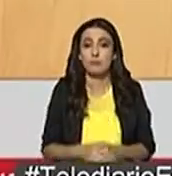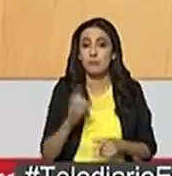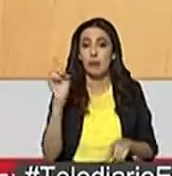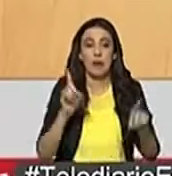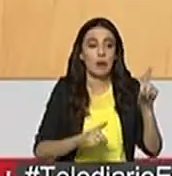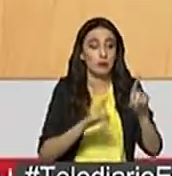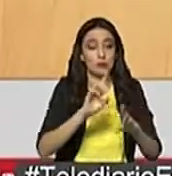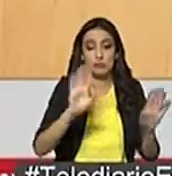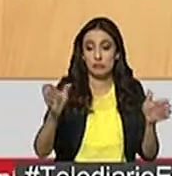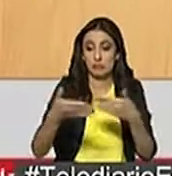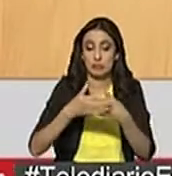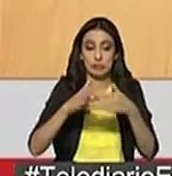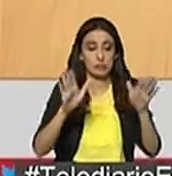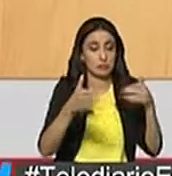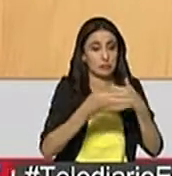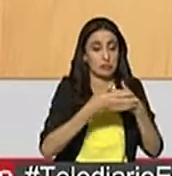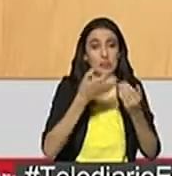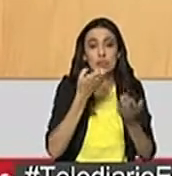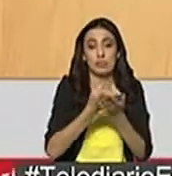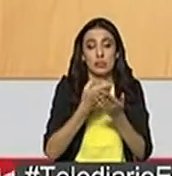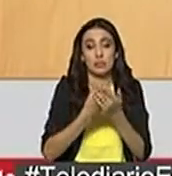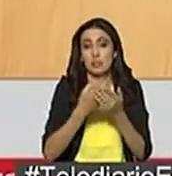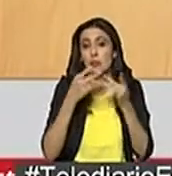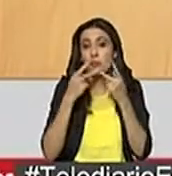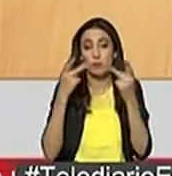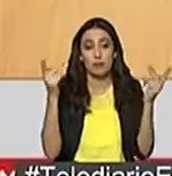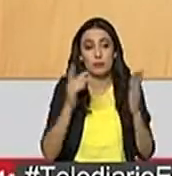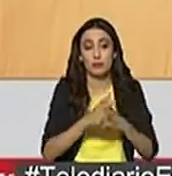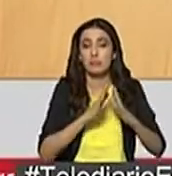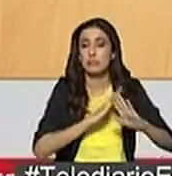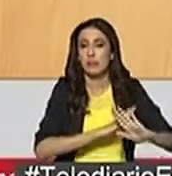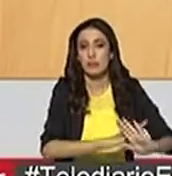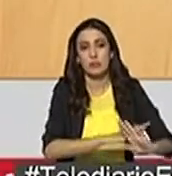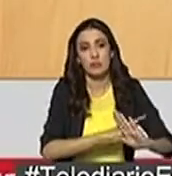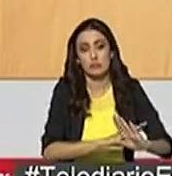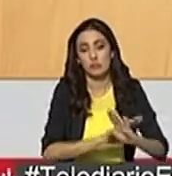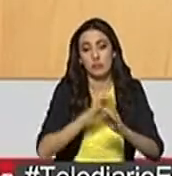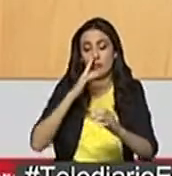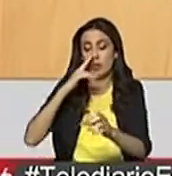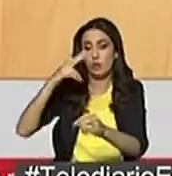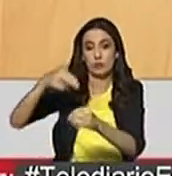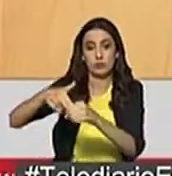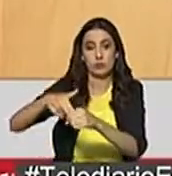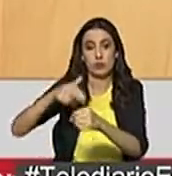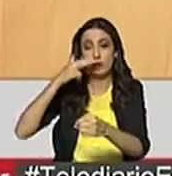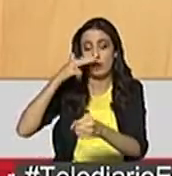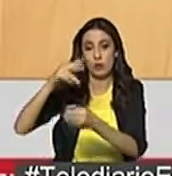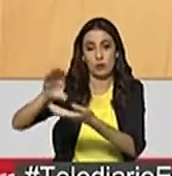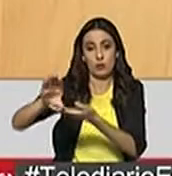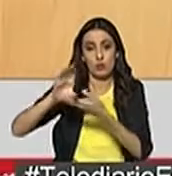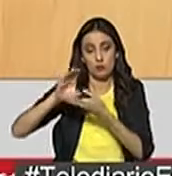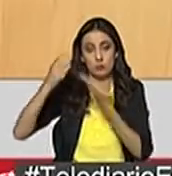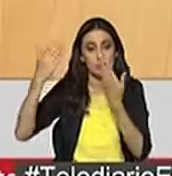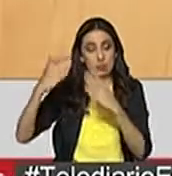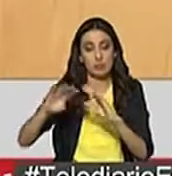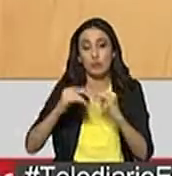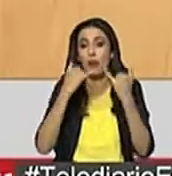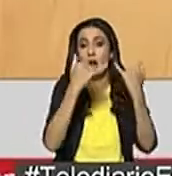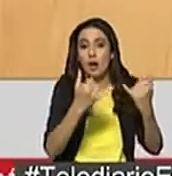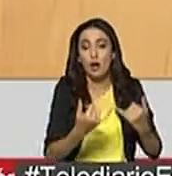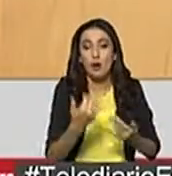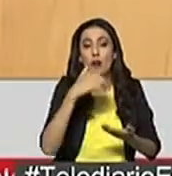las puertas para poner en orden las finanzas públicas. Se rechazó la eliminación de los subsidios a los combustibles. Se está rechazando en este